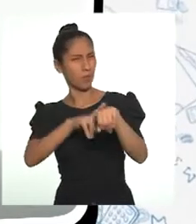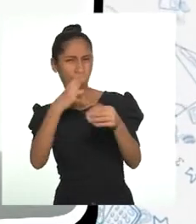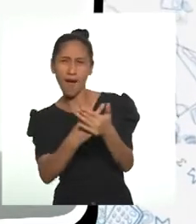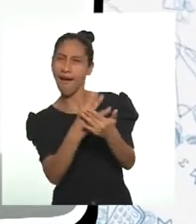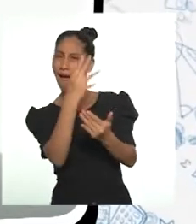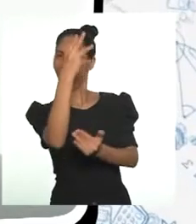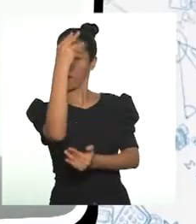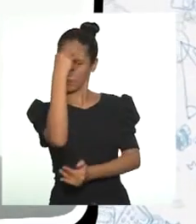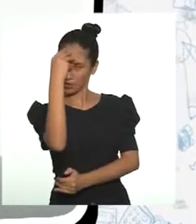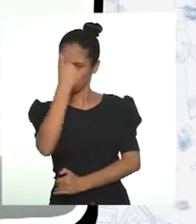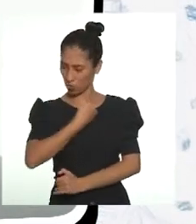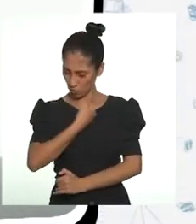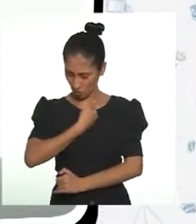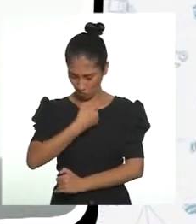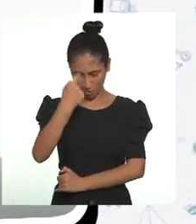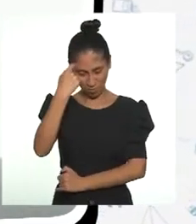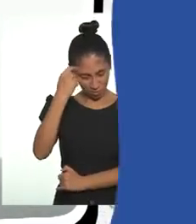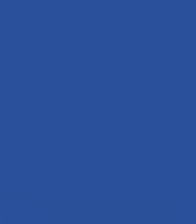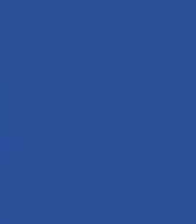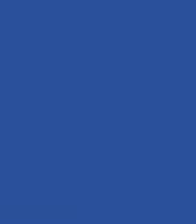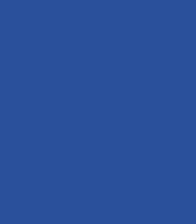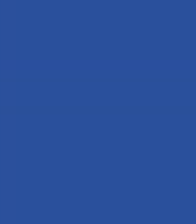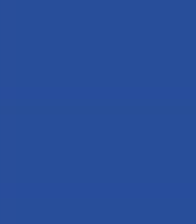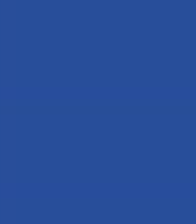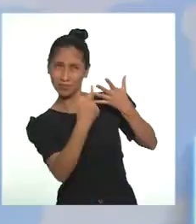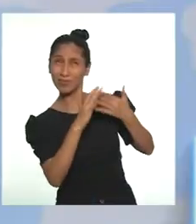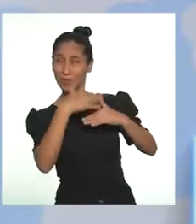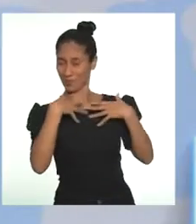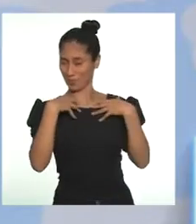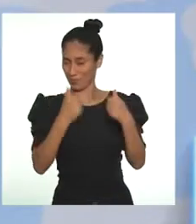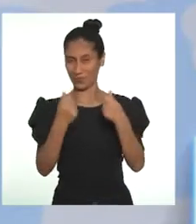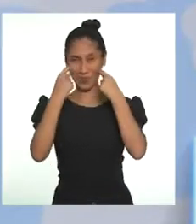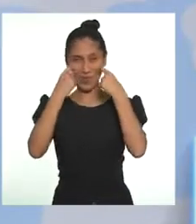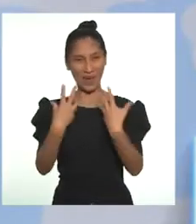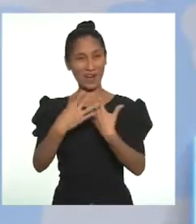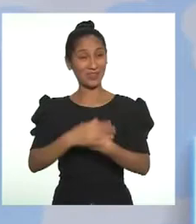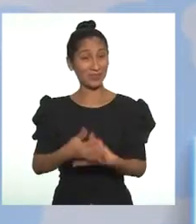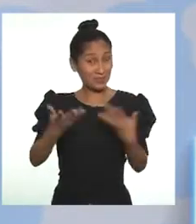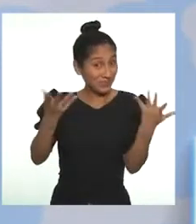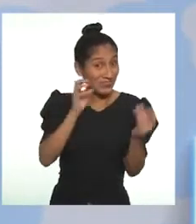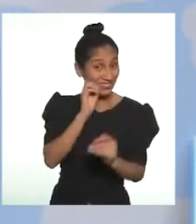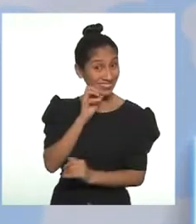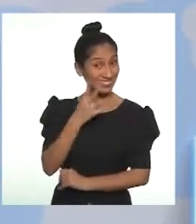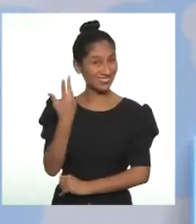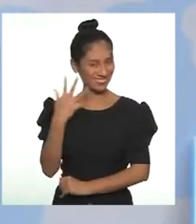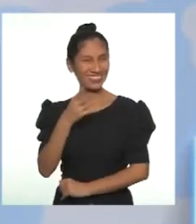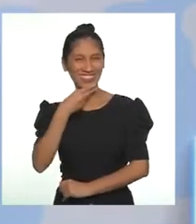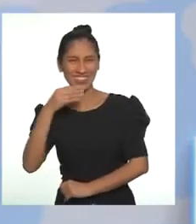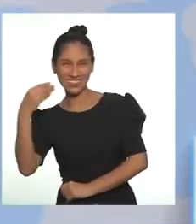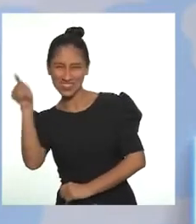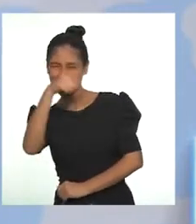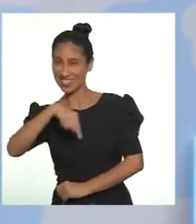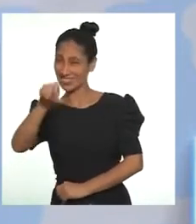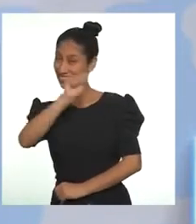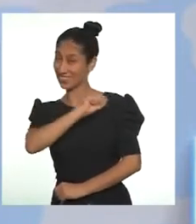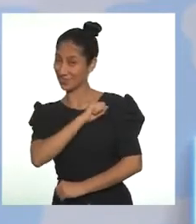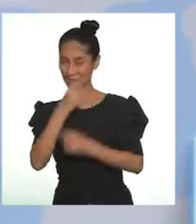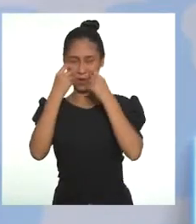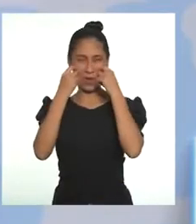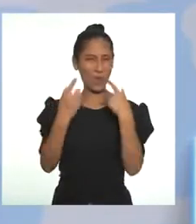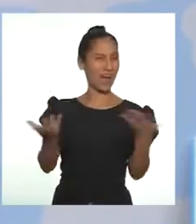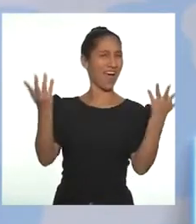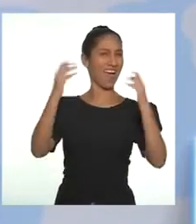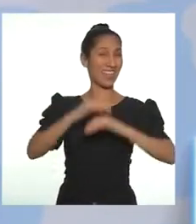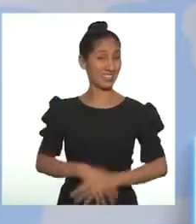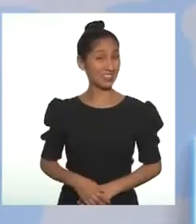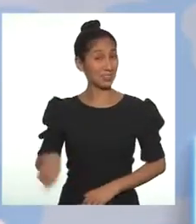sobre todo nos hacen más fuertes y más valientes. ¿No les dije? Las chicas y chicos de secundaria son lo